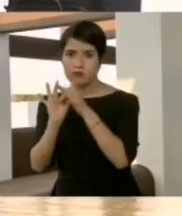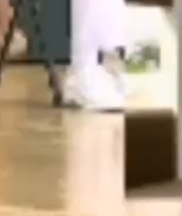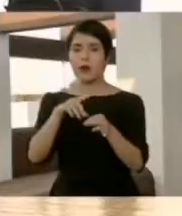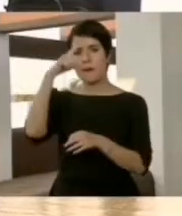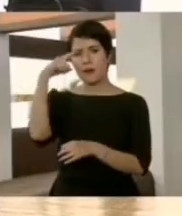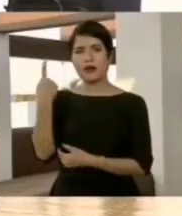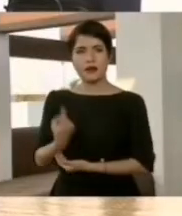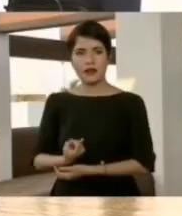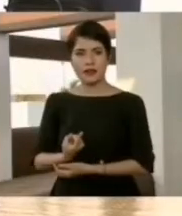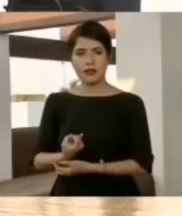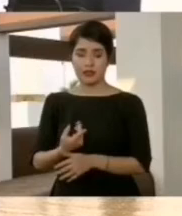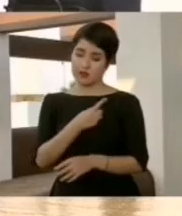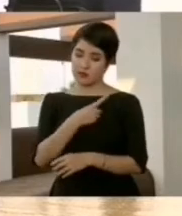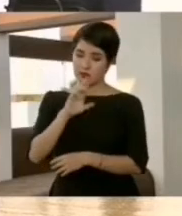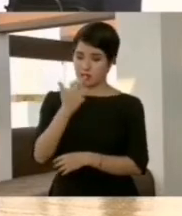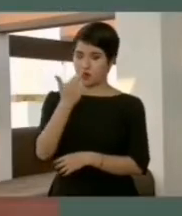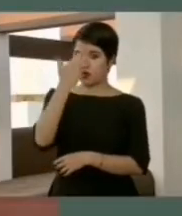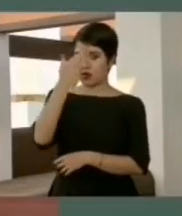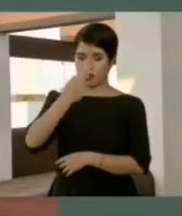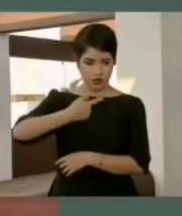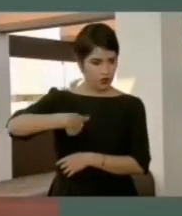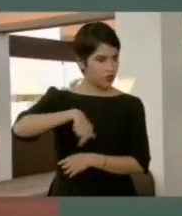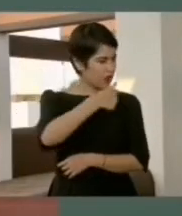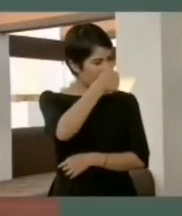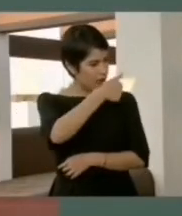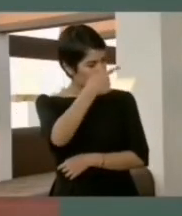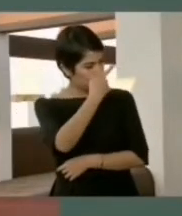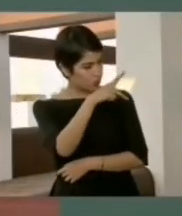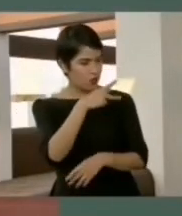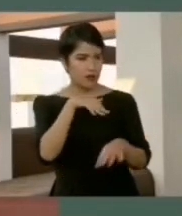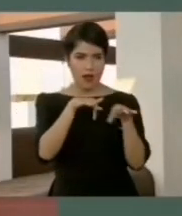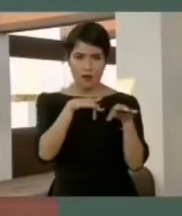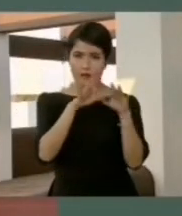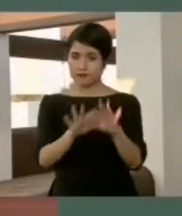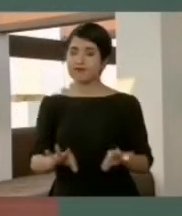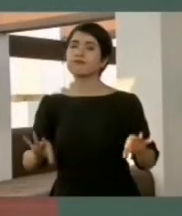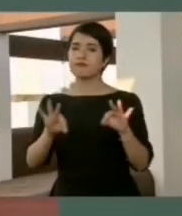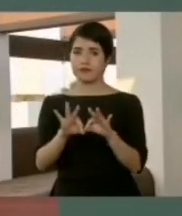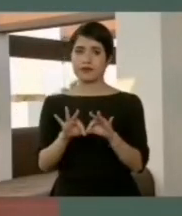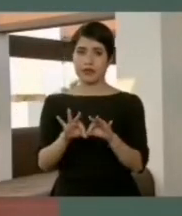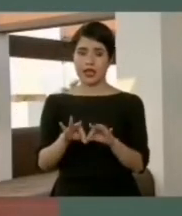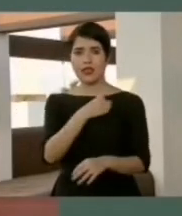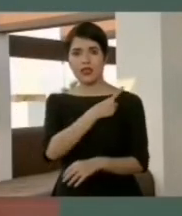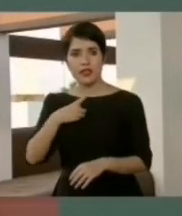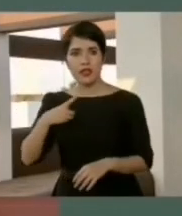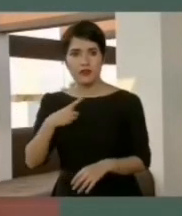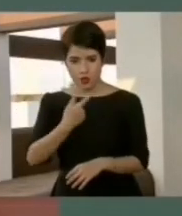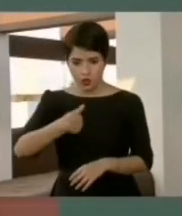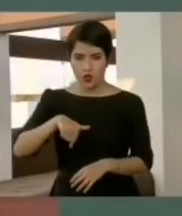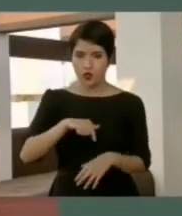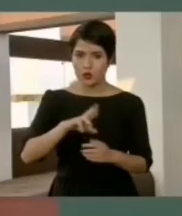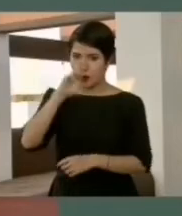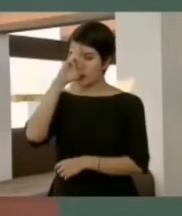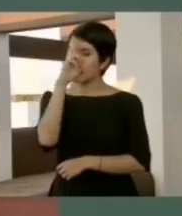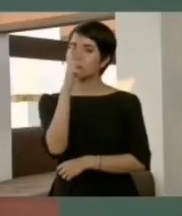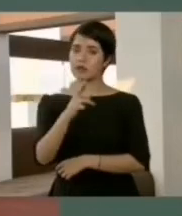la labor de todos y cada uno de nosotros es indispensable. Trabajemos honrando la mano que la Secretaría de Marina ha